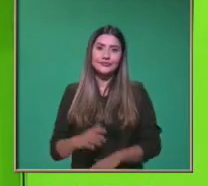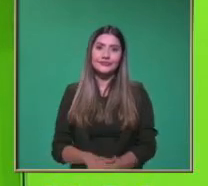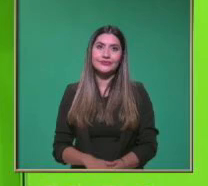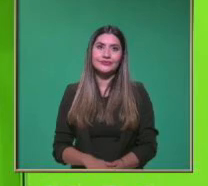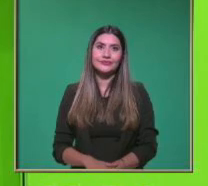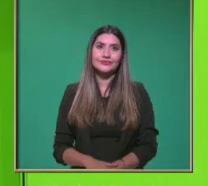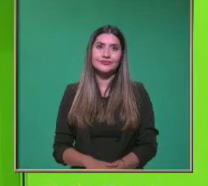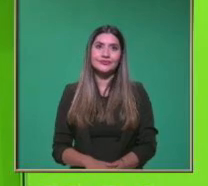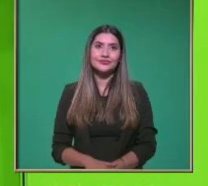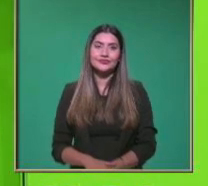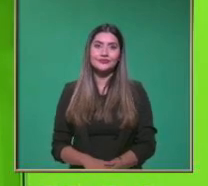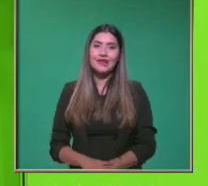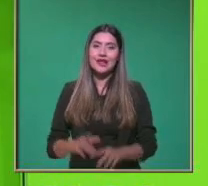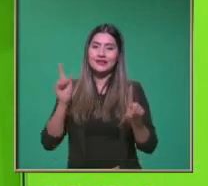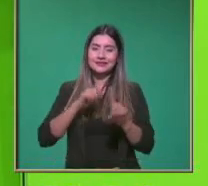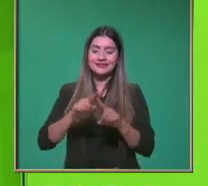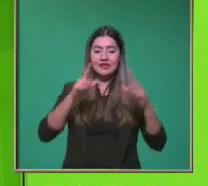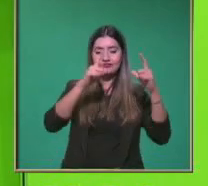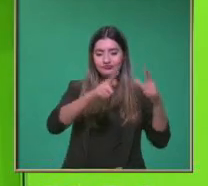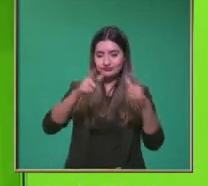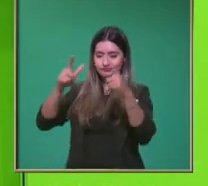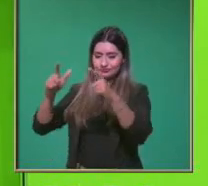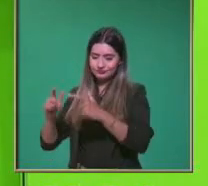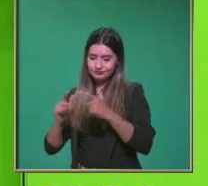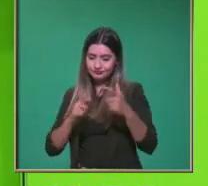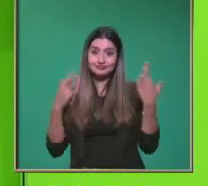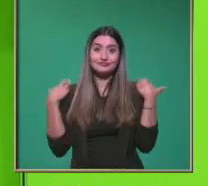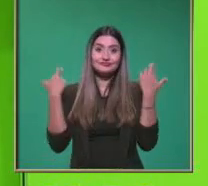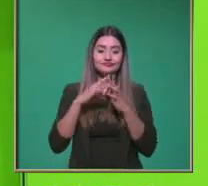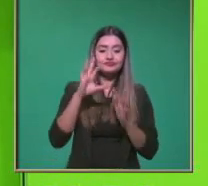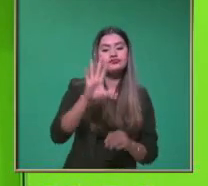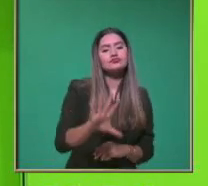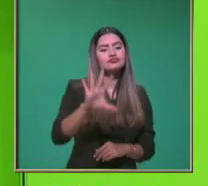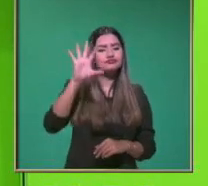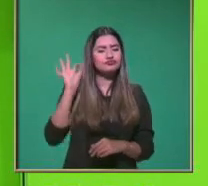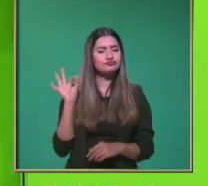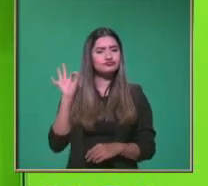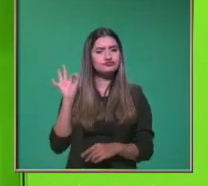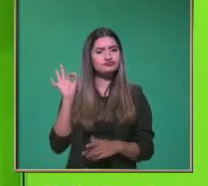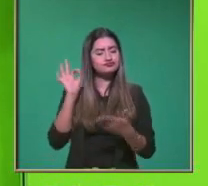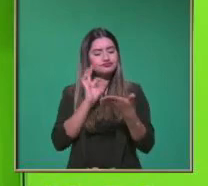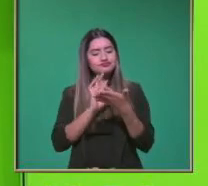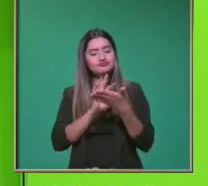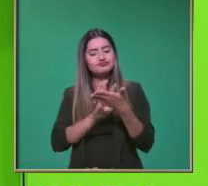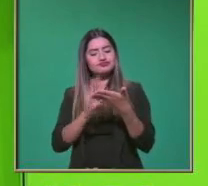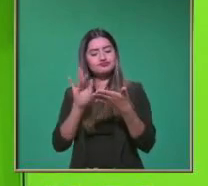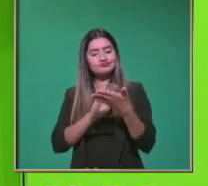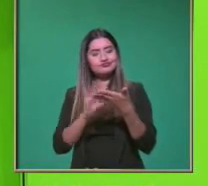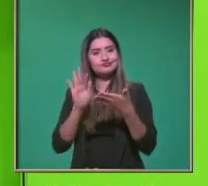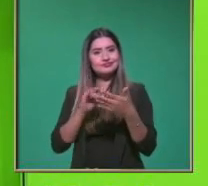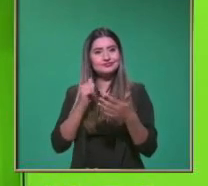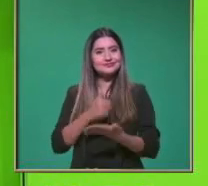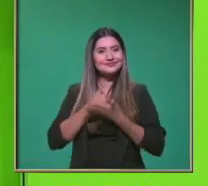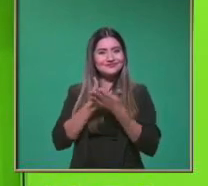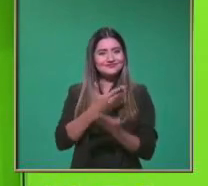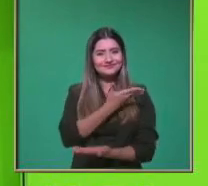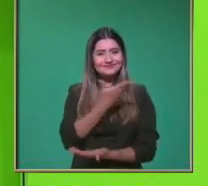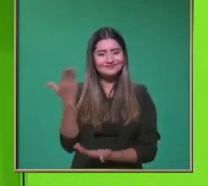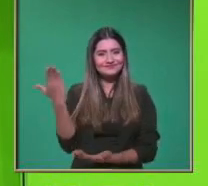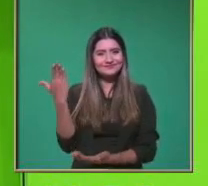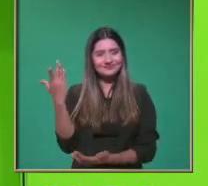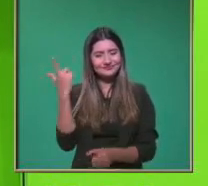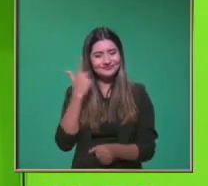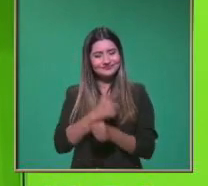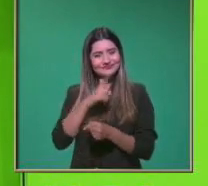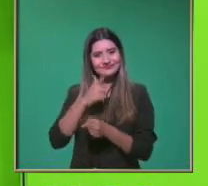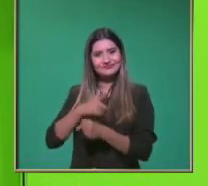de mis tarjetas, usted va a elegir una de estas y va a leer la situación y le va a ayudar a los niños a descubrir